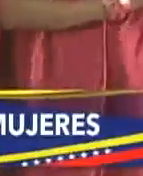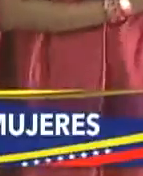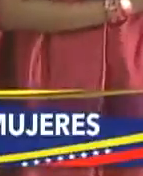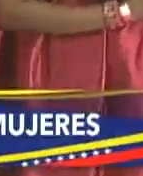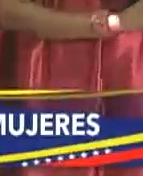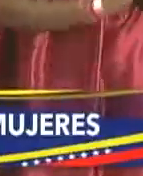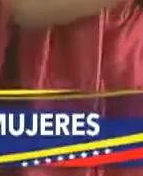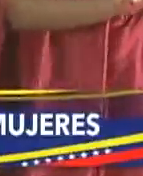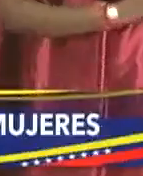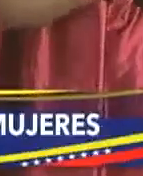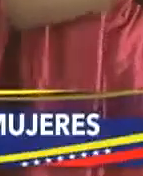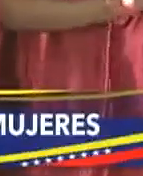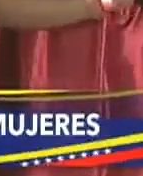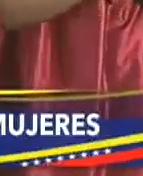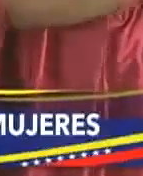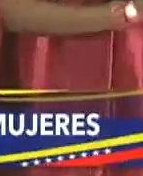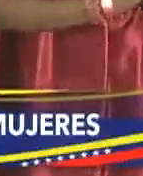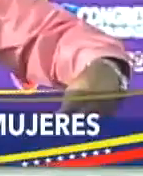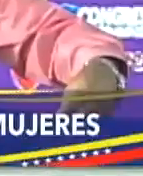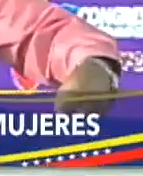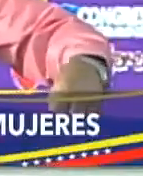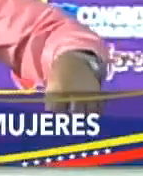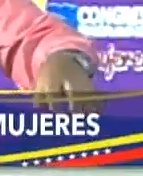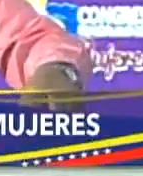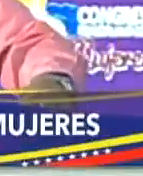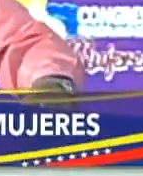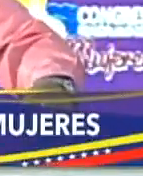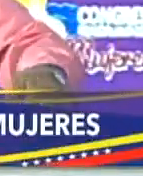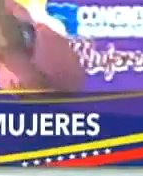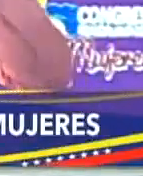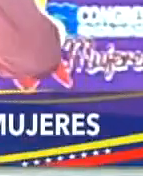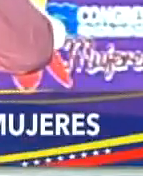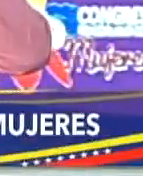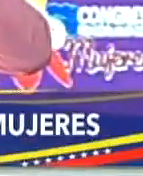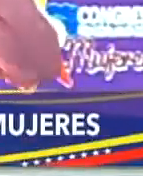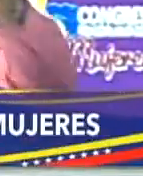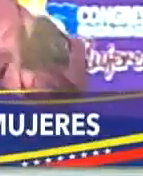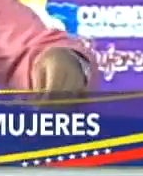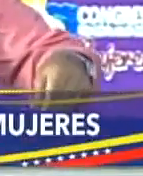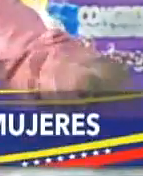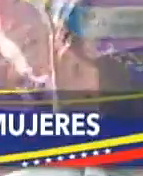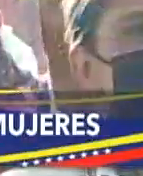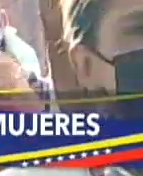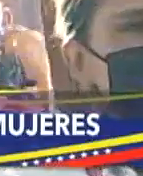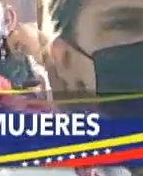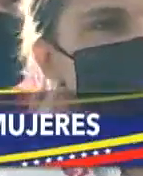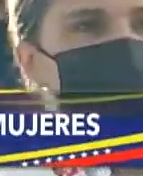Mujeres, que viva la mujer venezolana,